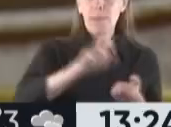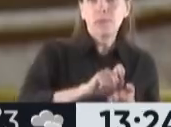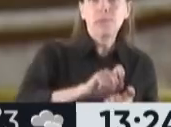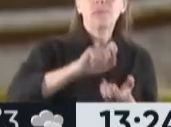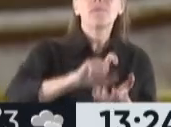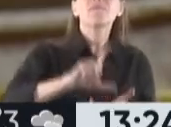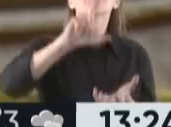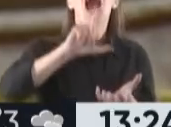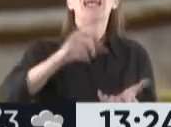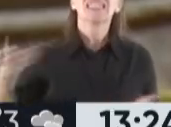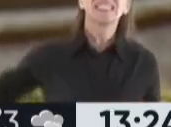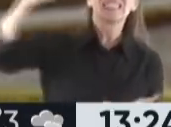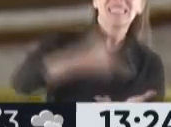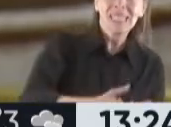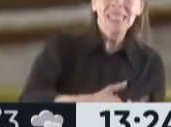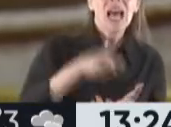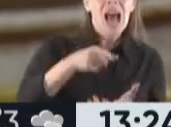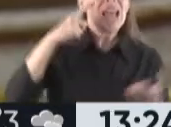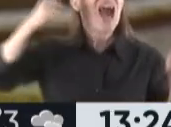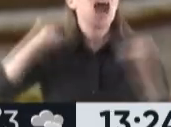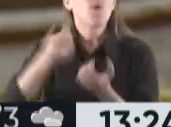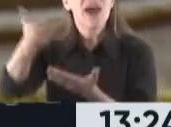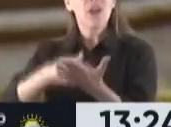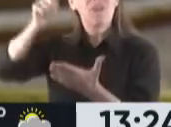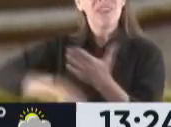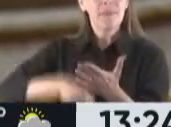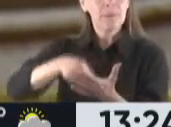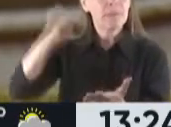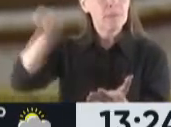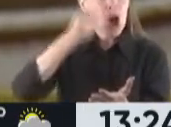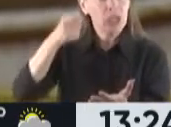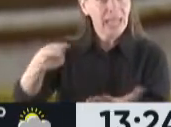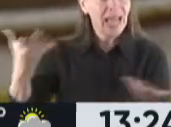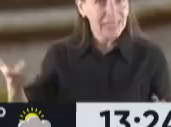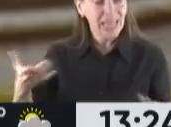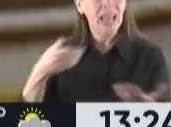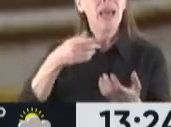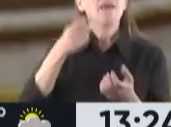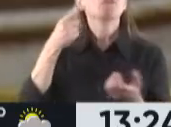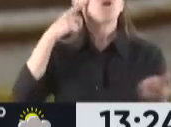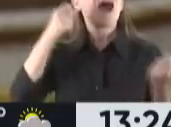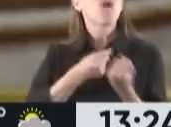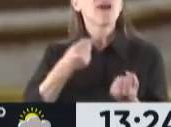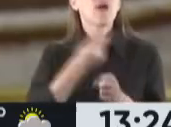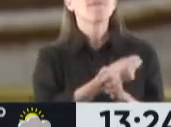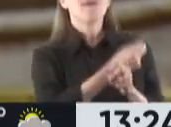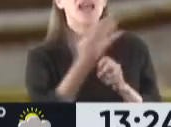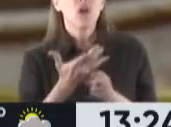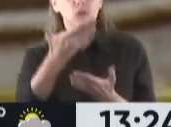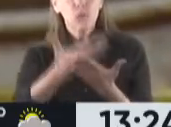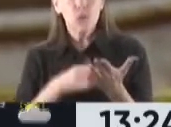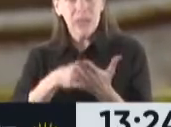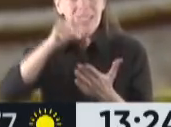donde el acuerdo Unión Europea-Mercosur desempeñará un papel importantísimo. El papel del acuerdo de Mercosur